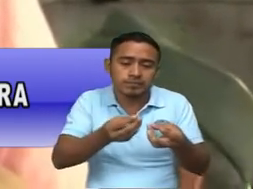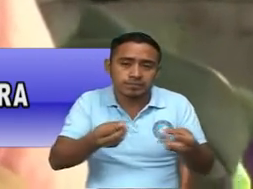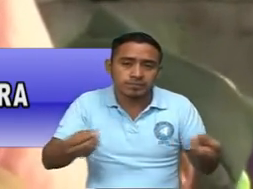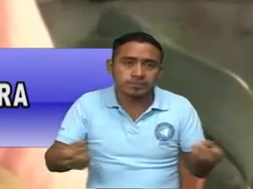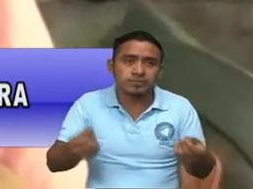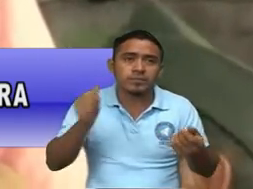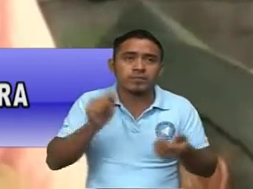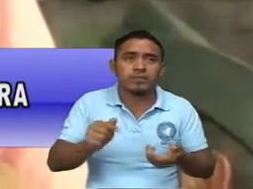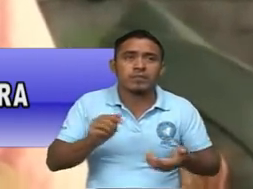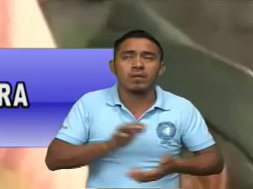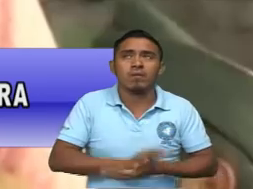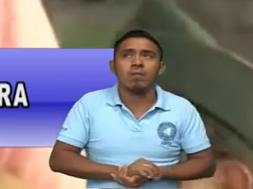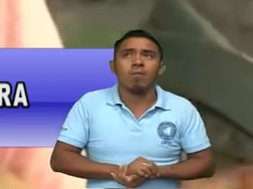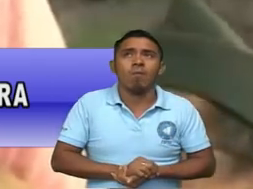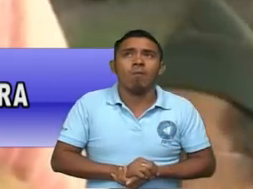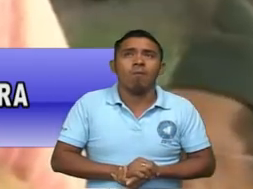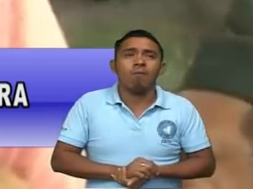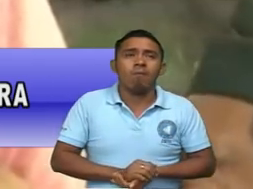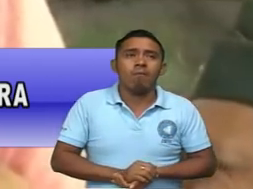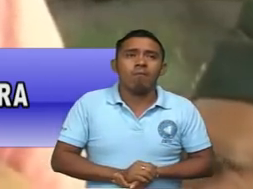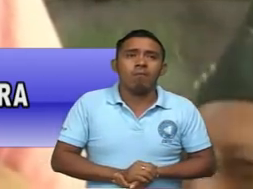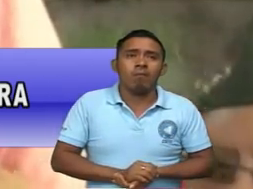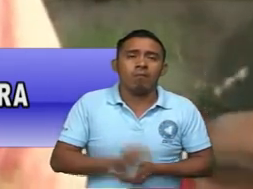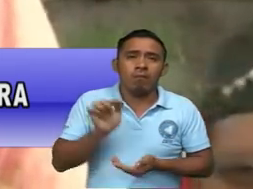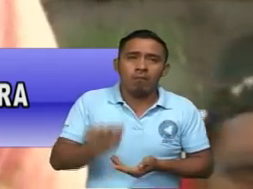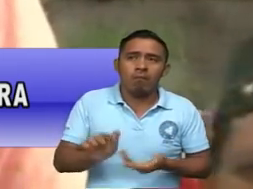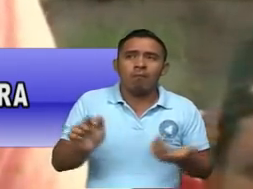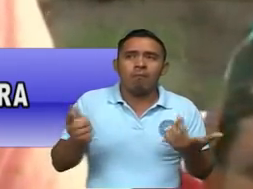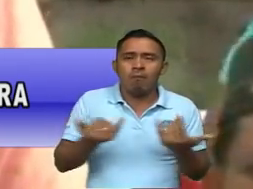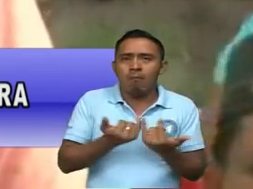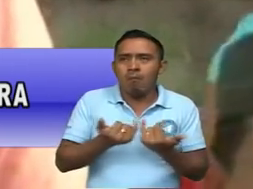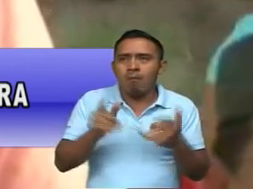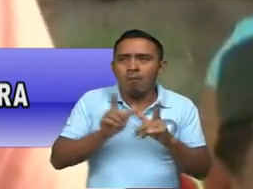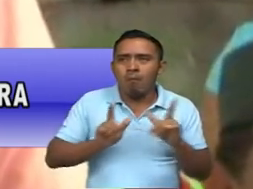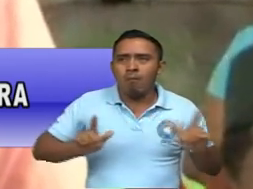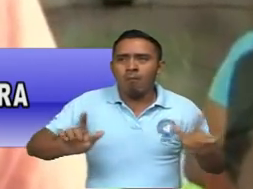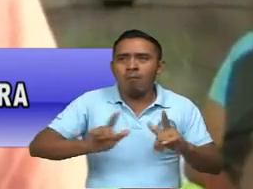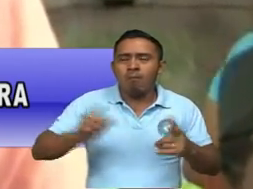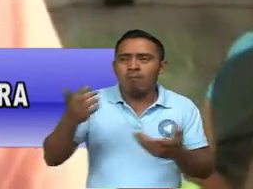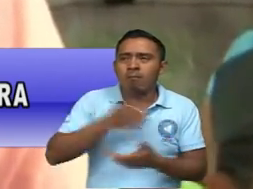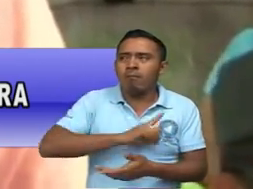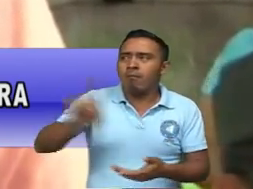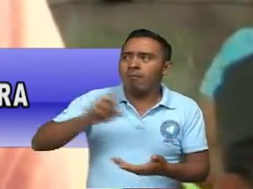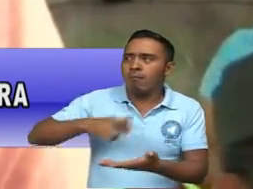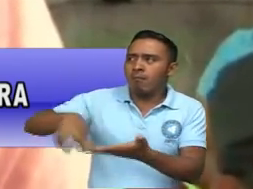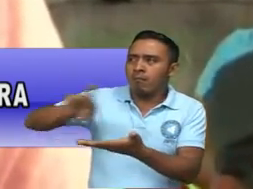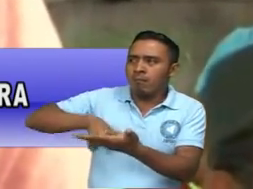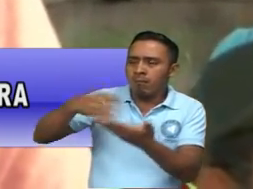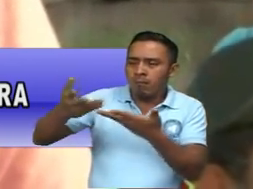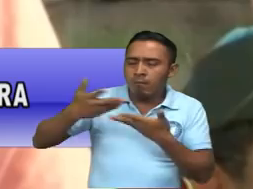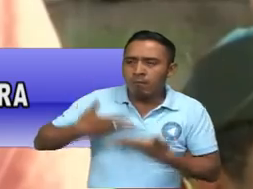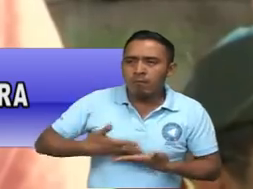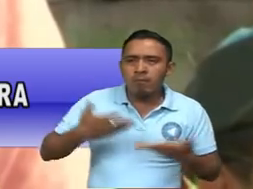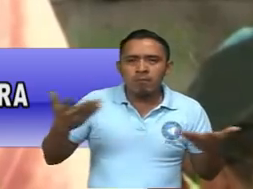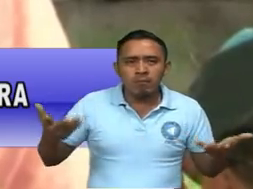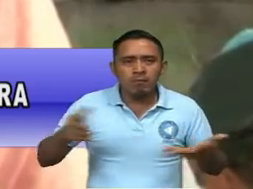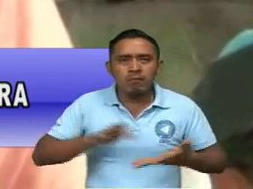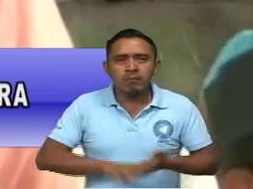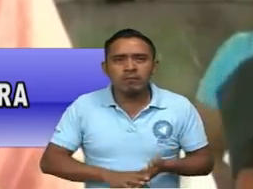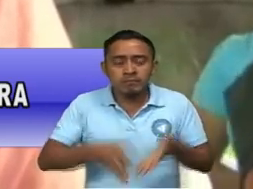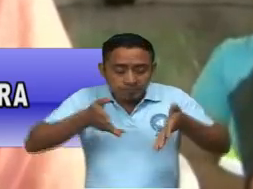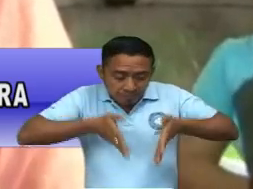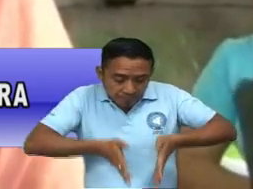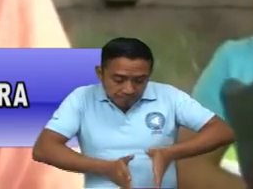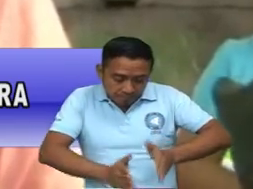que es prácticamente el lugar que Dios nos regaló para nosotros de